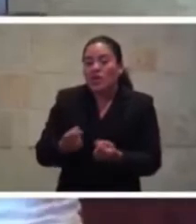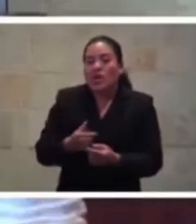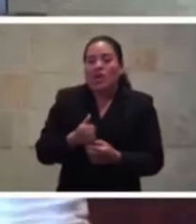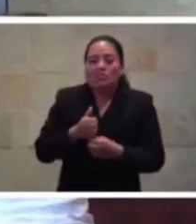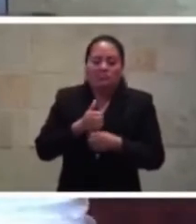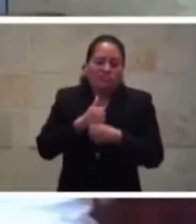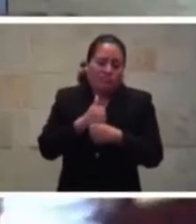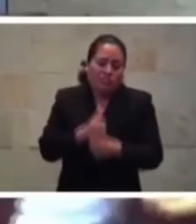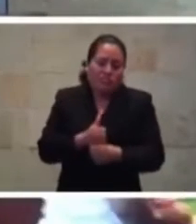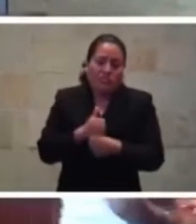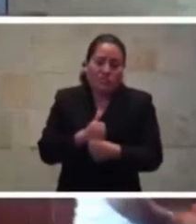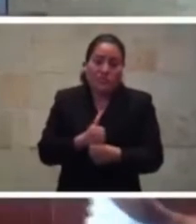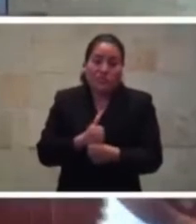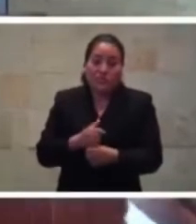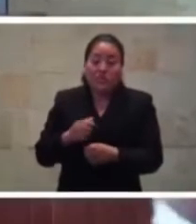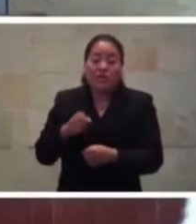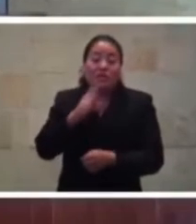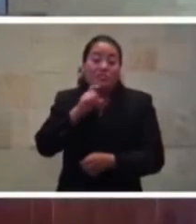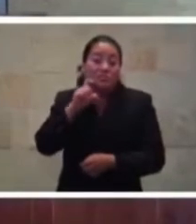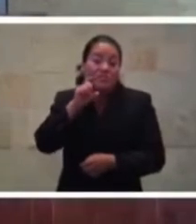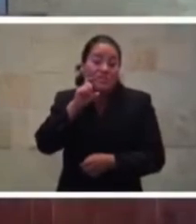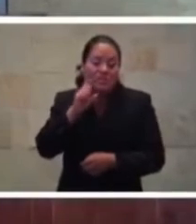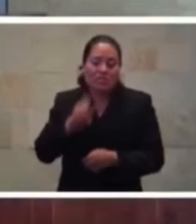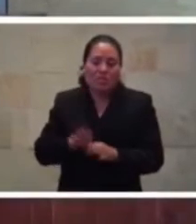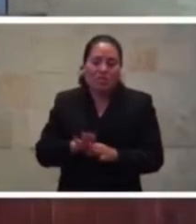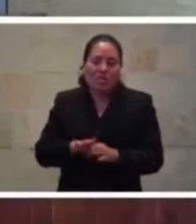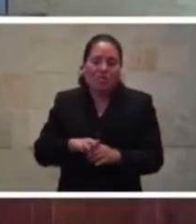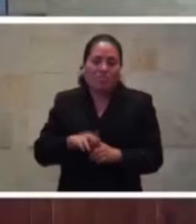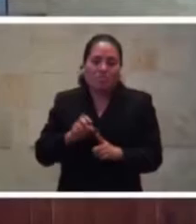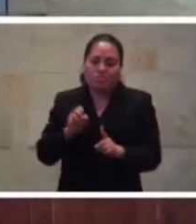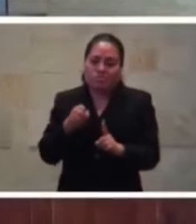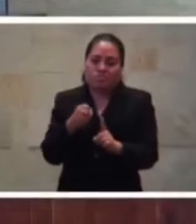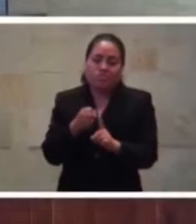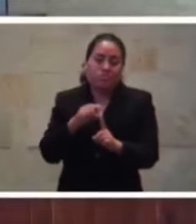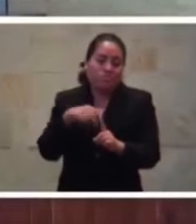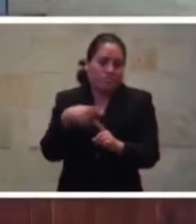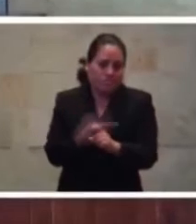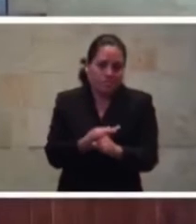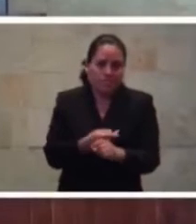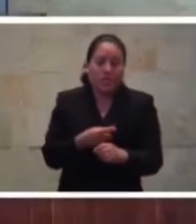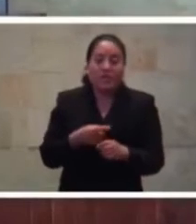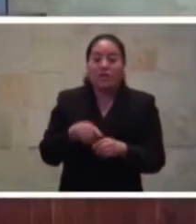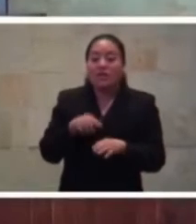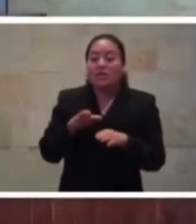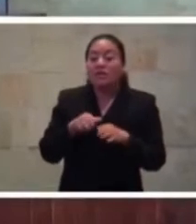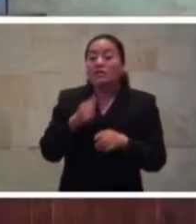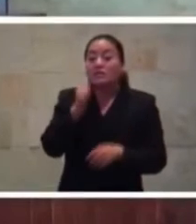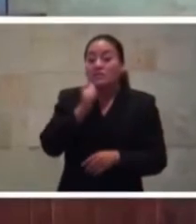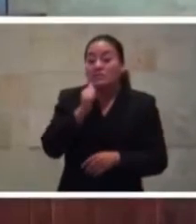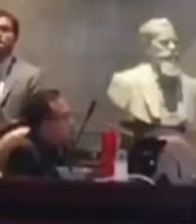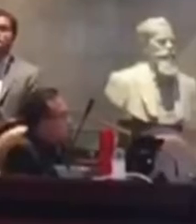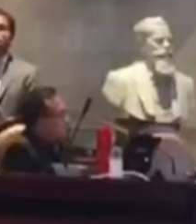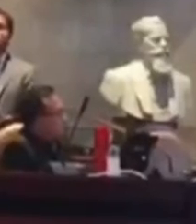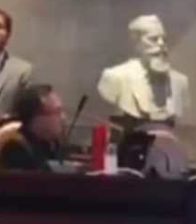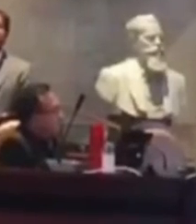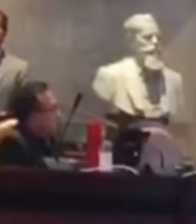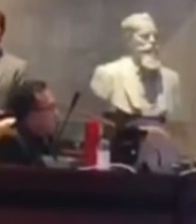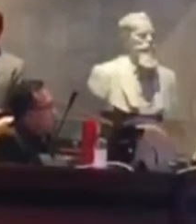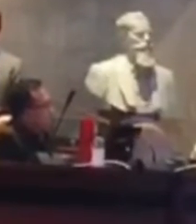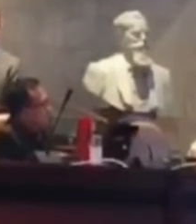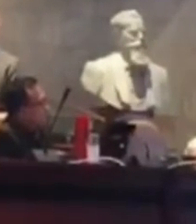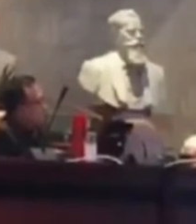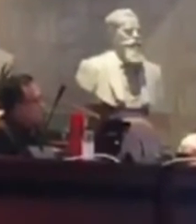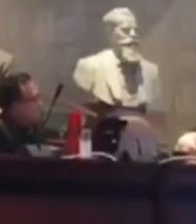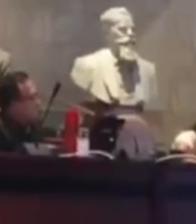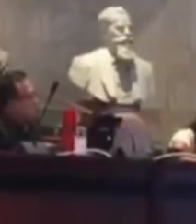sanciones de 5 a 10 años de prisión y multa de 2.000 veces el valor de la unidad de medida y actualización, la suma, a las personas que